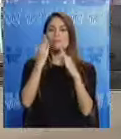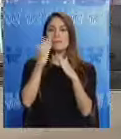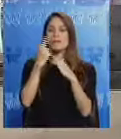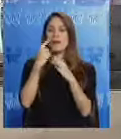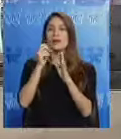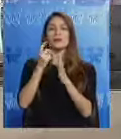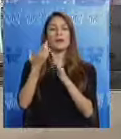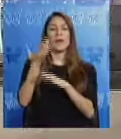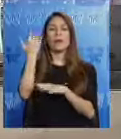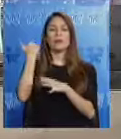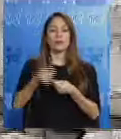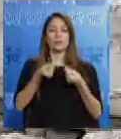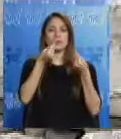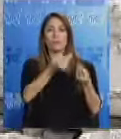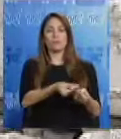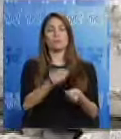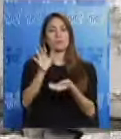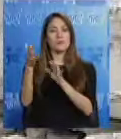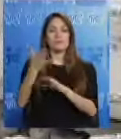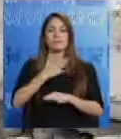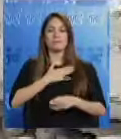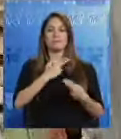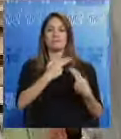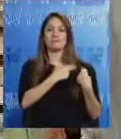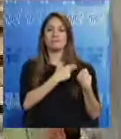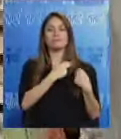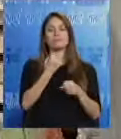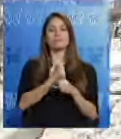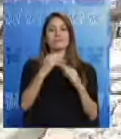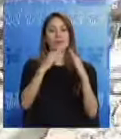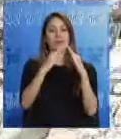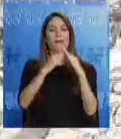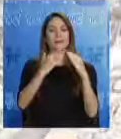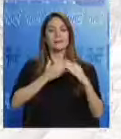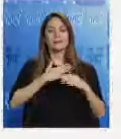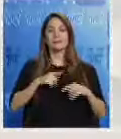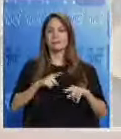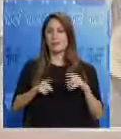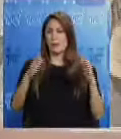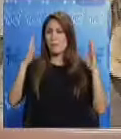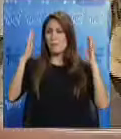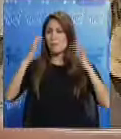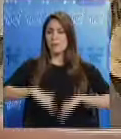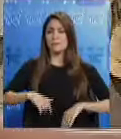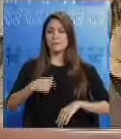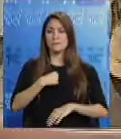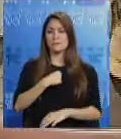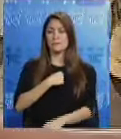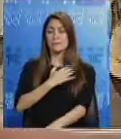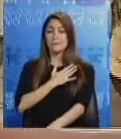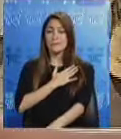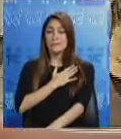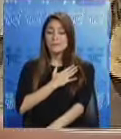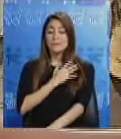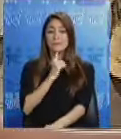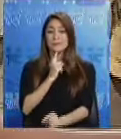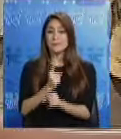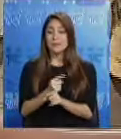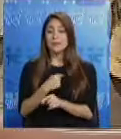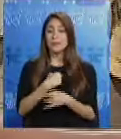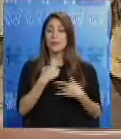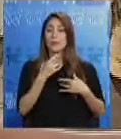De aquello no queda nada, más que vigas torcidas y trozos de cemento. Esto es penoso y la verdad el